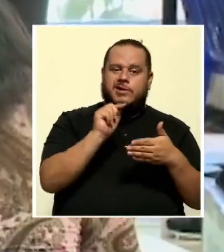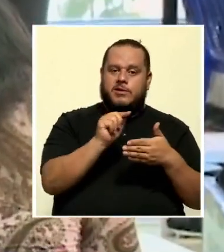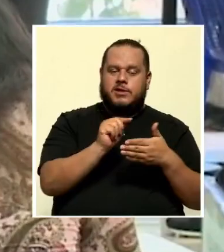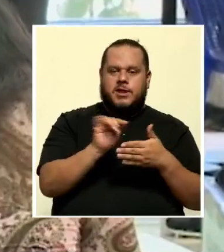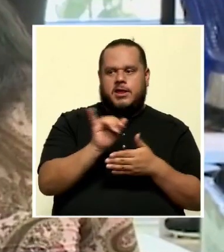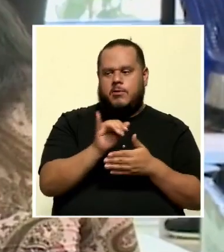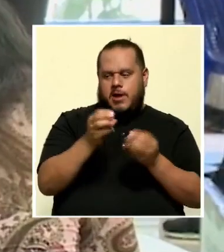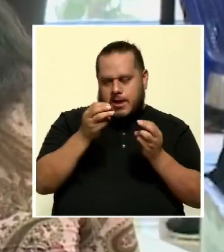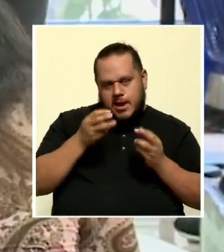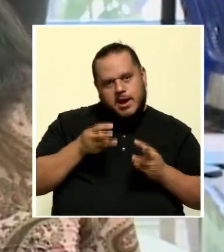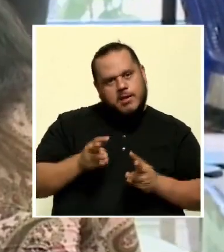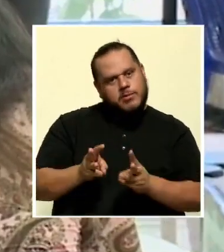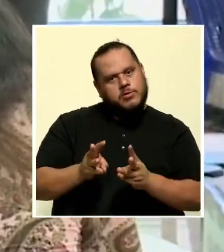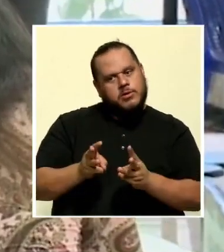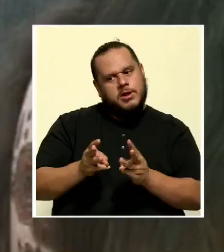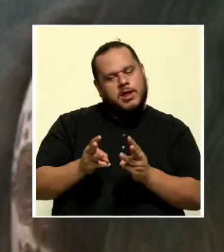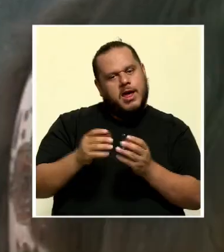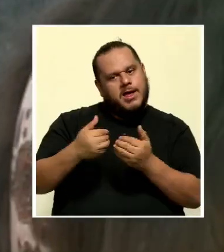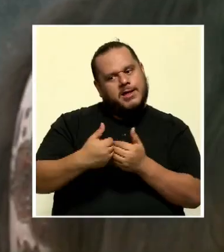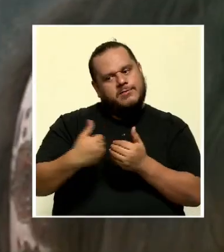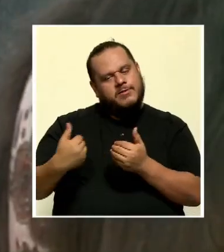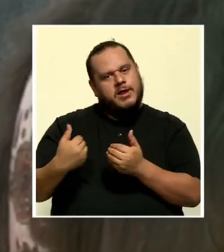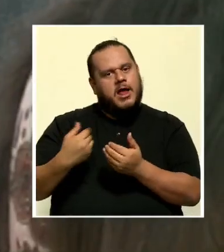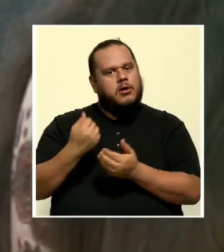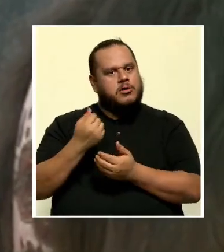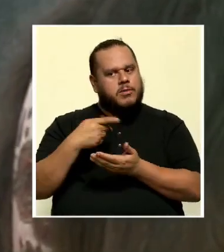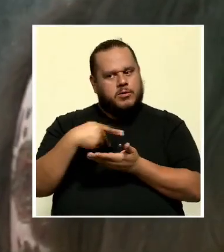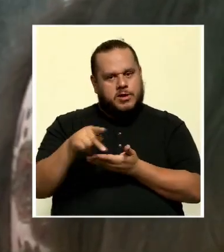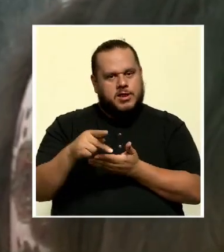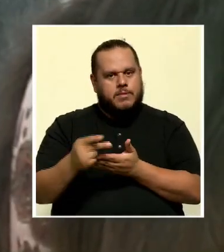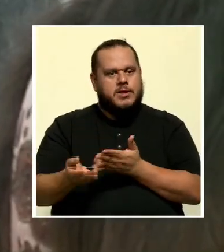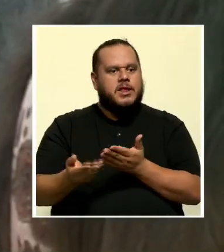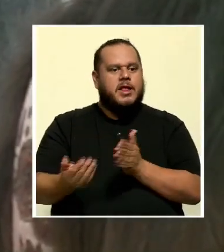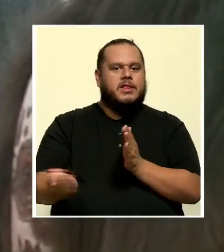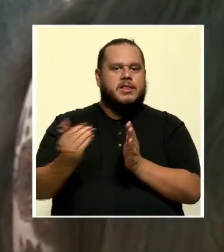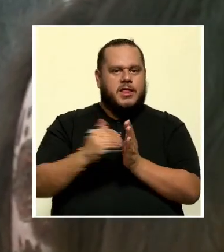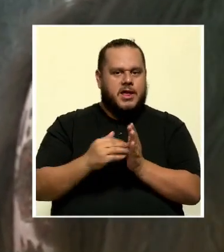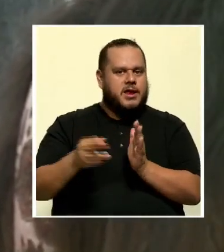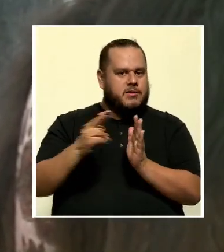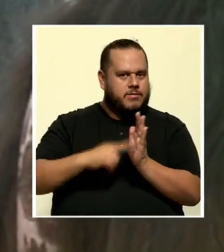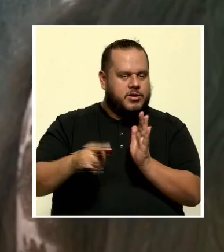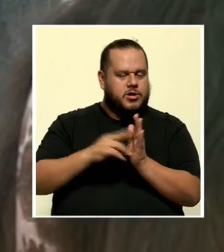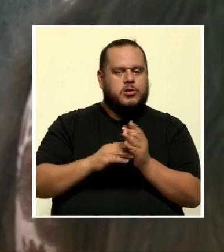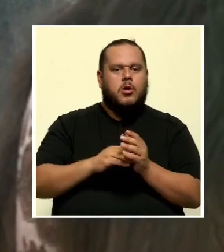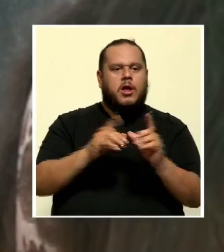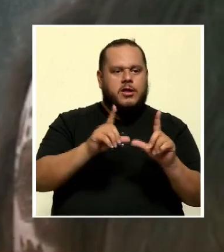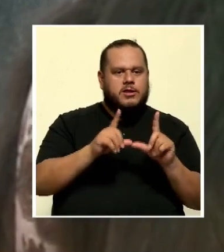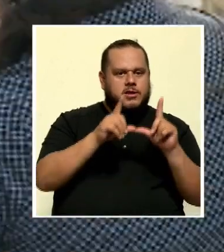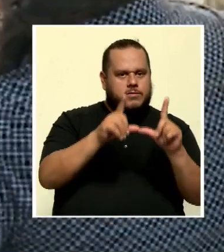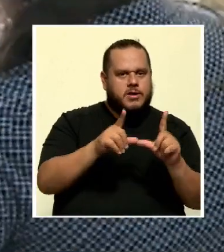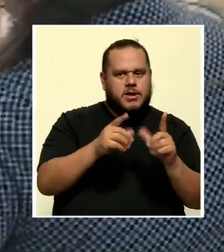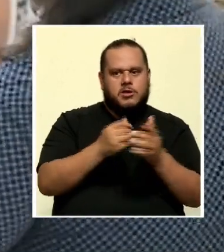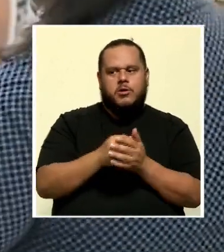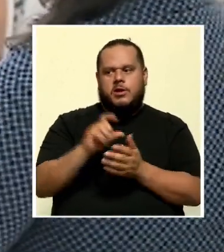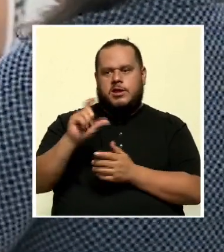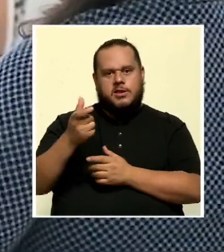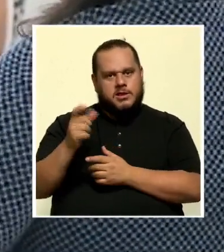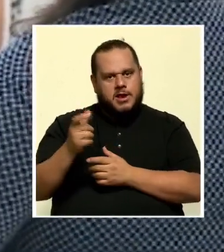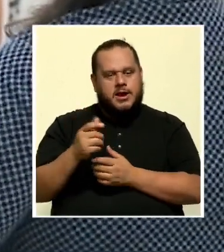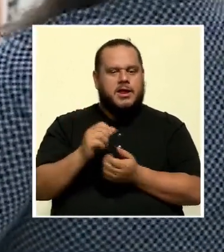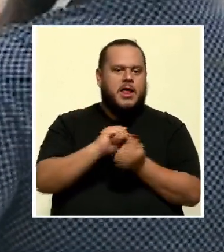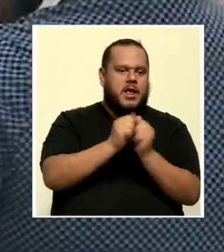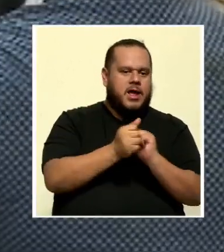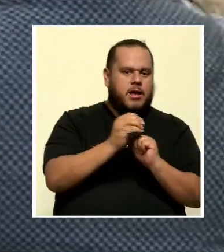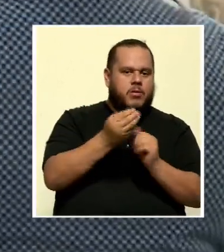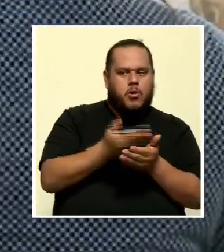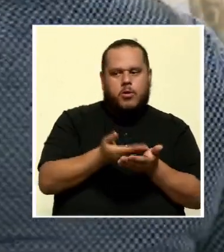la metodología deja por fuera los costos de exámenes de reposición, certificaciones, convalidaciones, carnet, cambio o